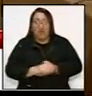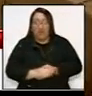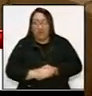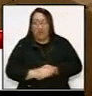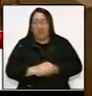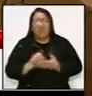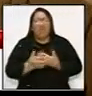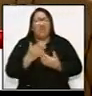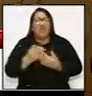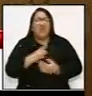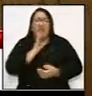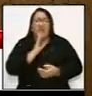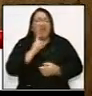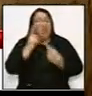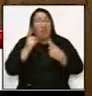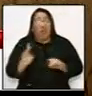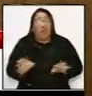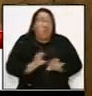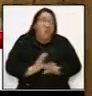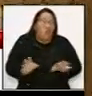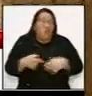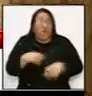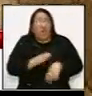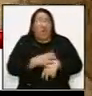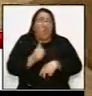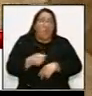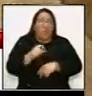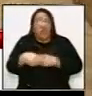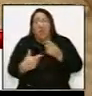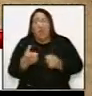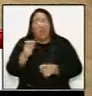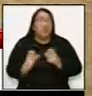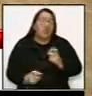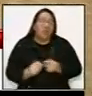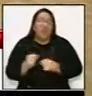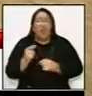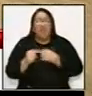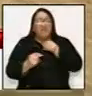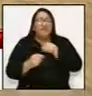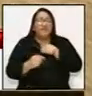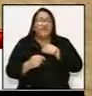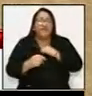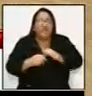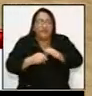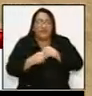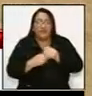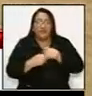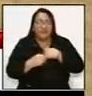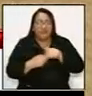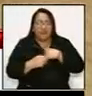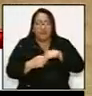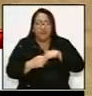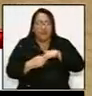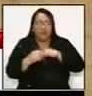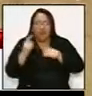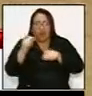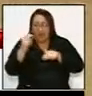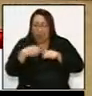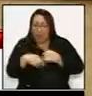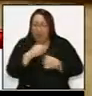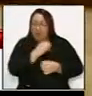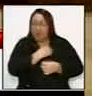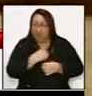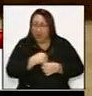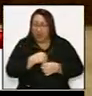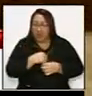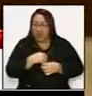es muy fácil decir que no está de acuerdo porque se quiere echar la culpa a terceros de la policía de cuatro protocolos. No, es la oportunidad para que venga el ministro del Interior